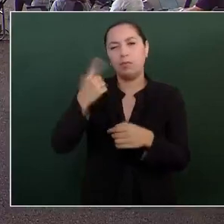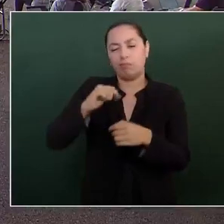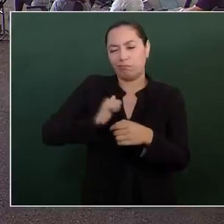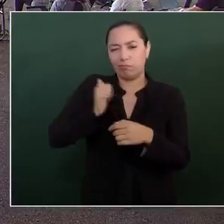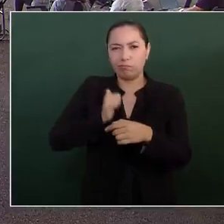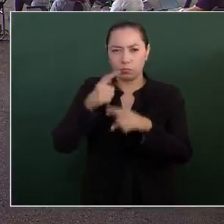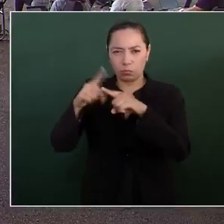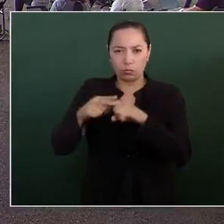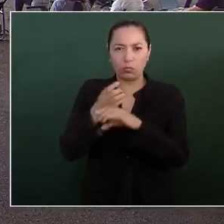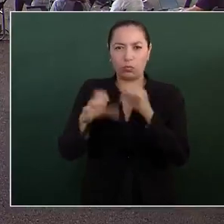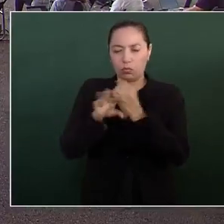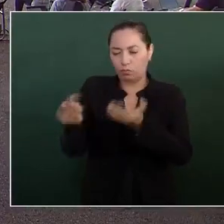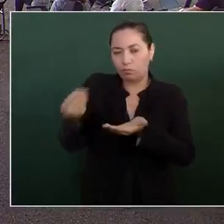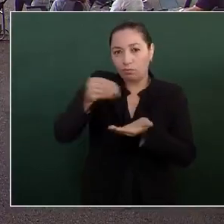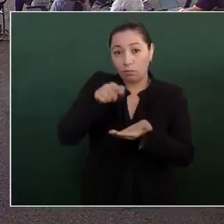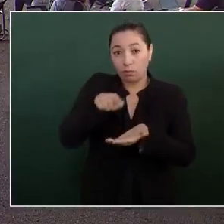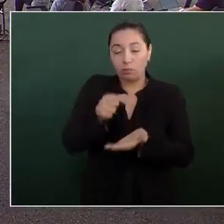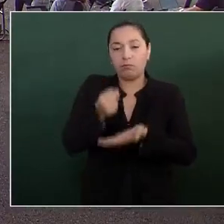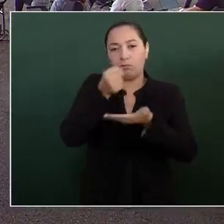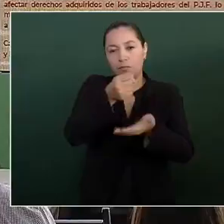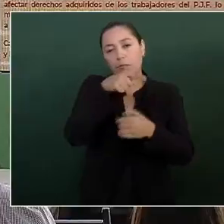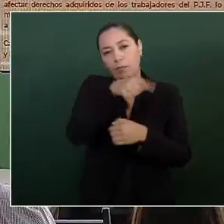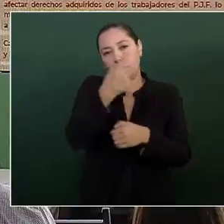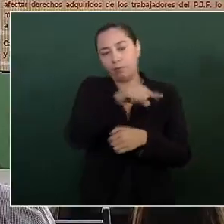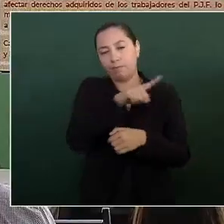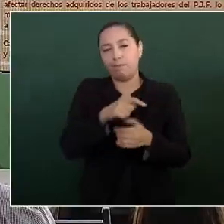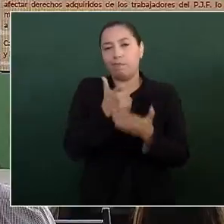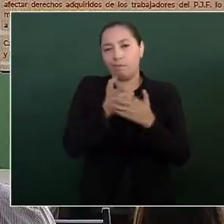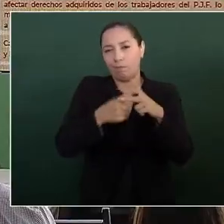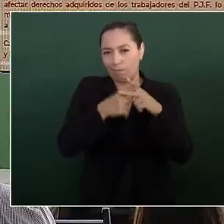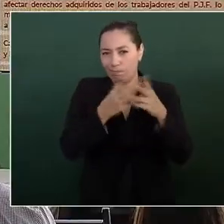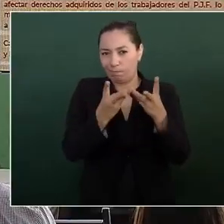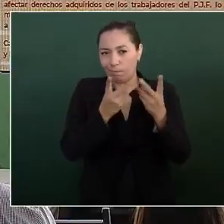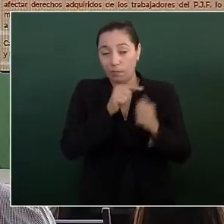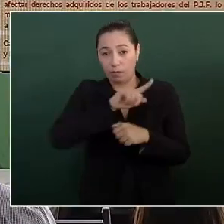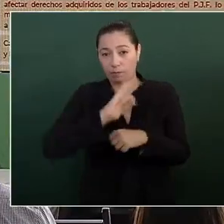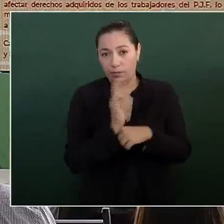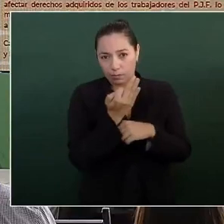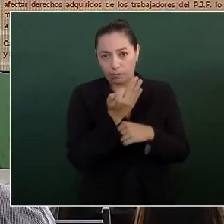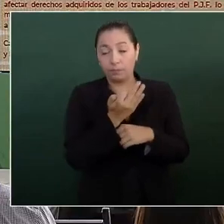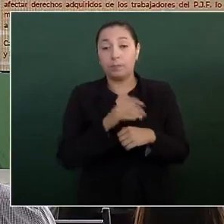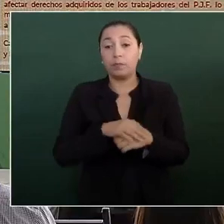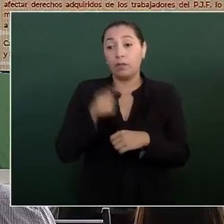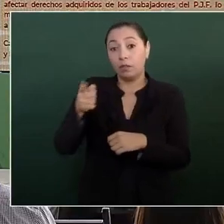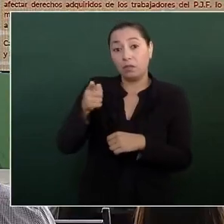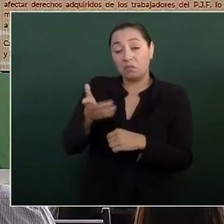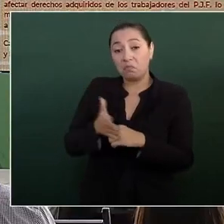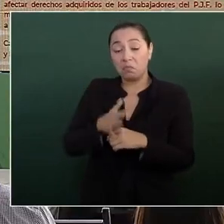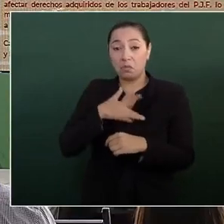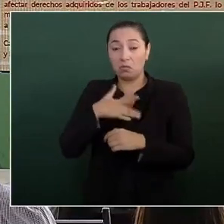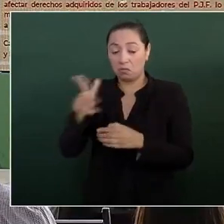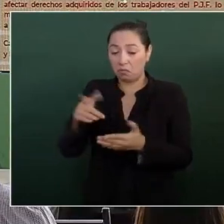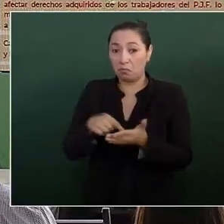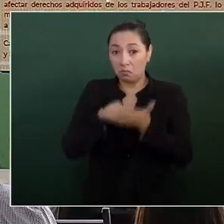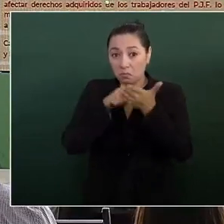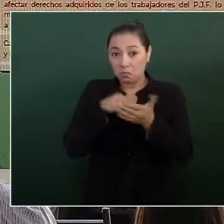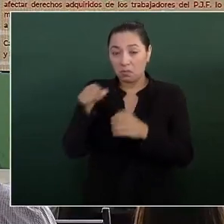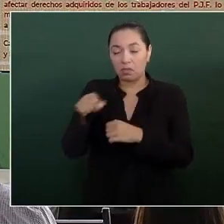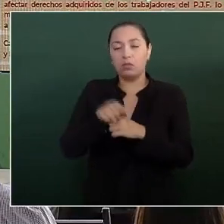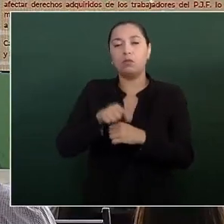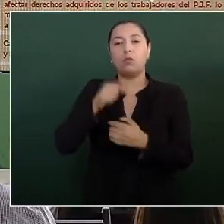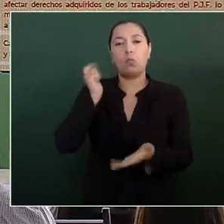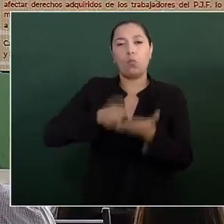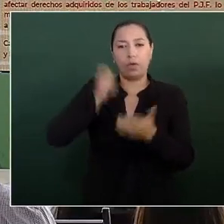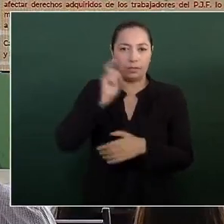derivados de los fideicomisos a la Tesorería de la Federación. De acuerdo con la jueza Trejo Galán, de